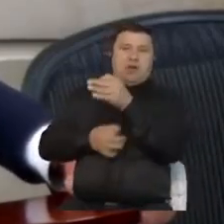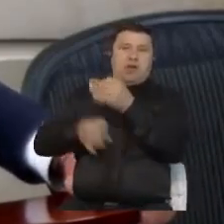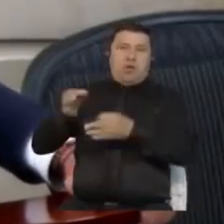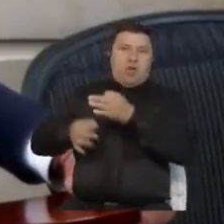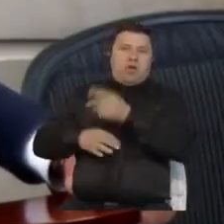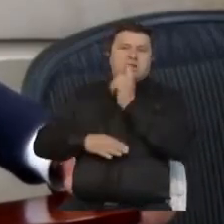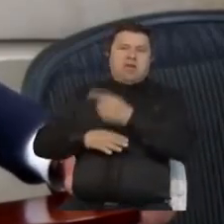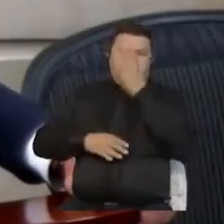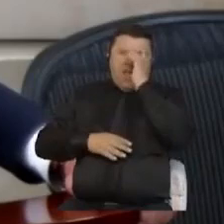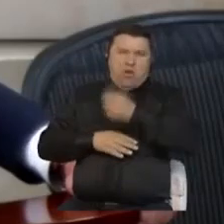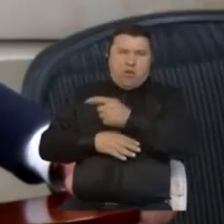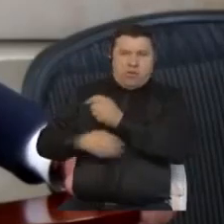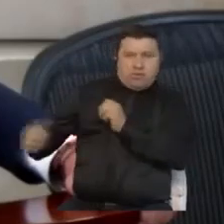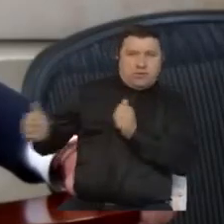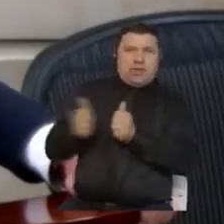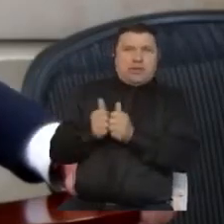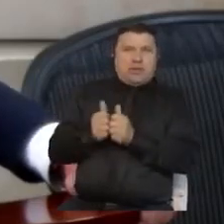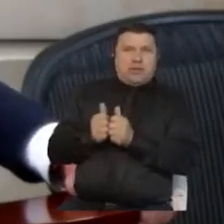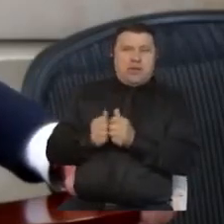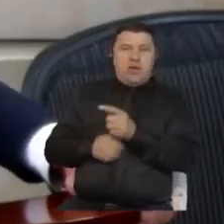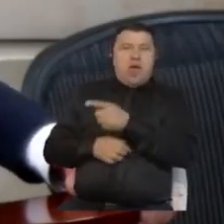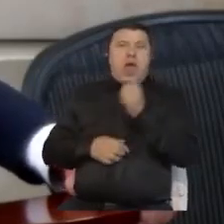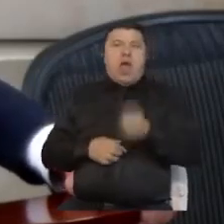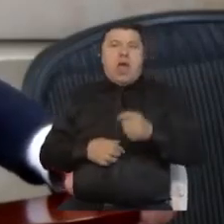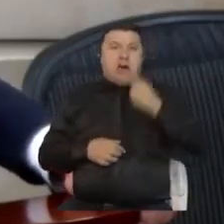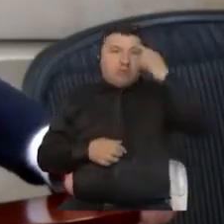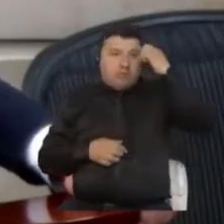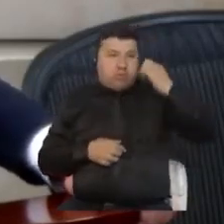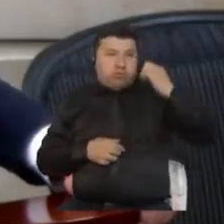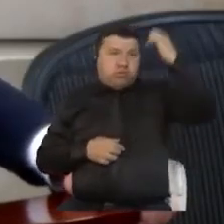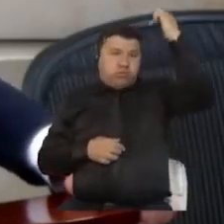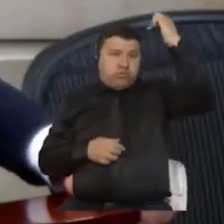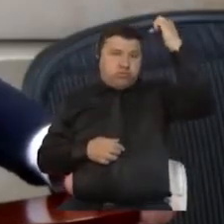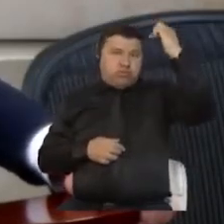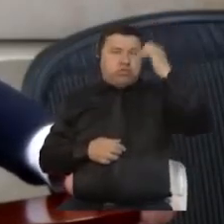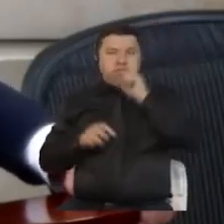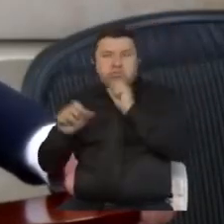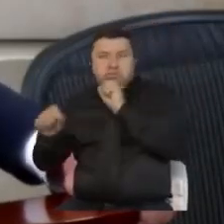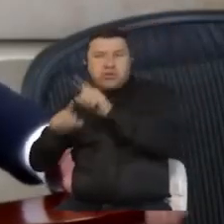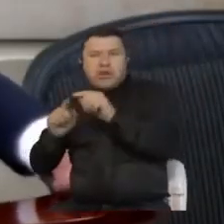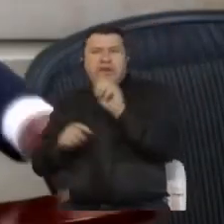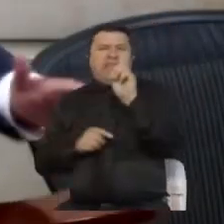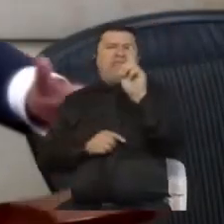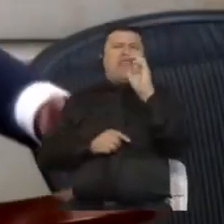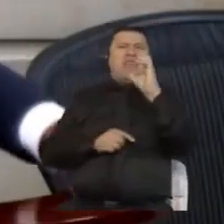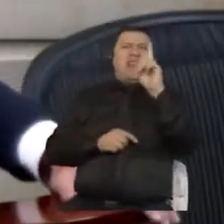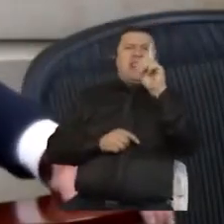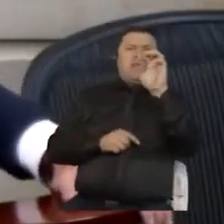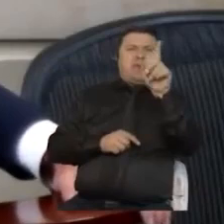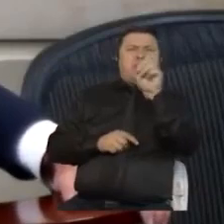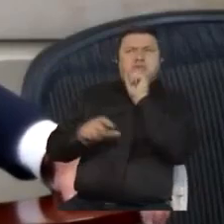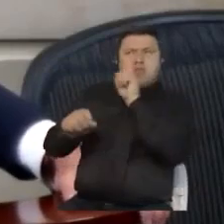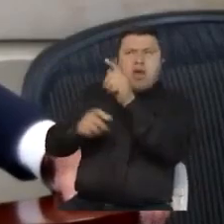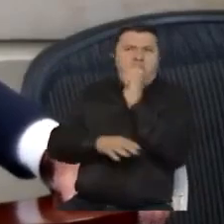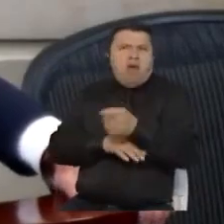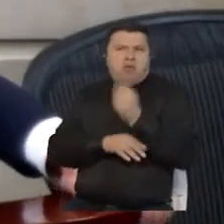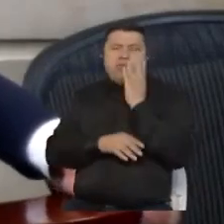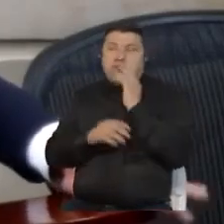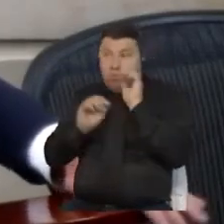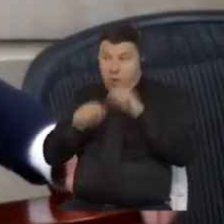precisión abogados expertos como los que consultó el senador felipe y todos ustedes